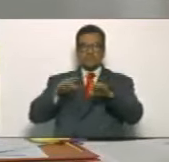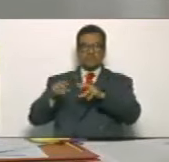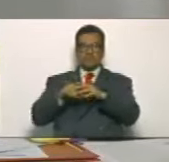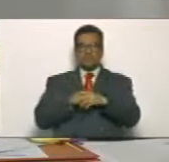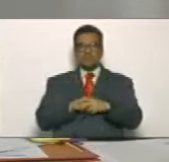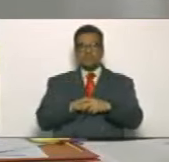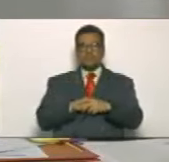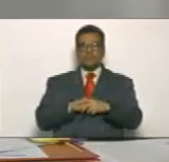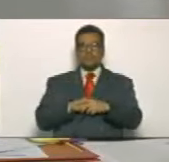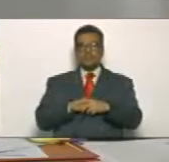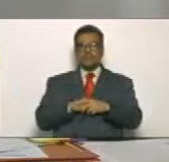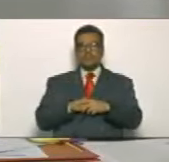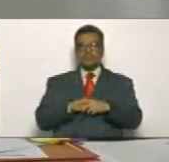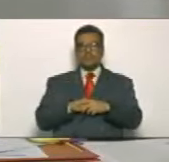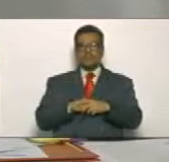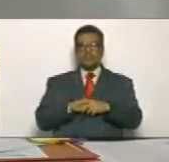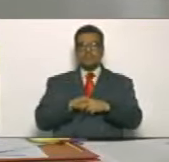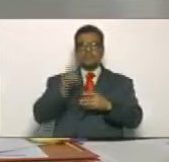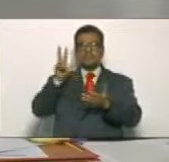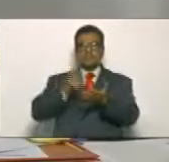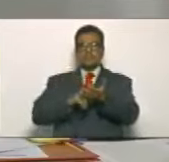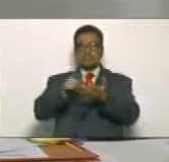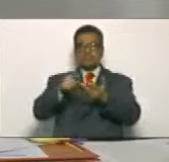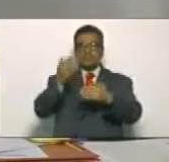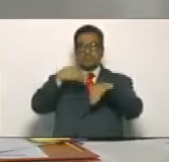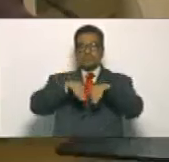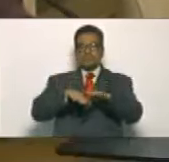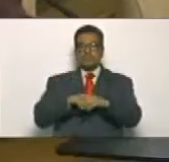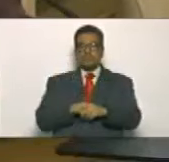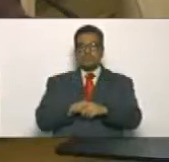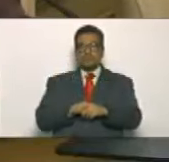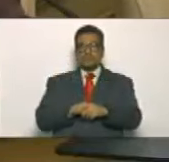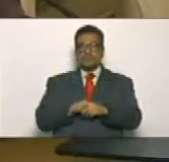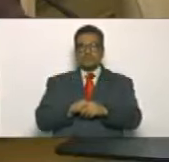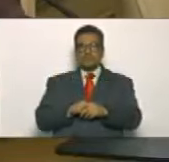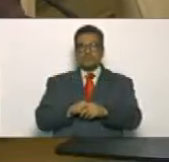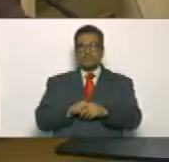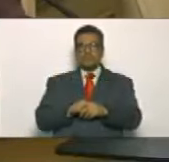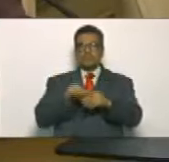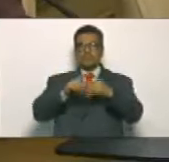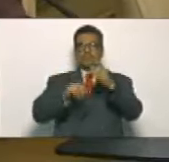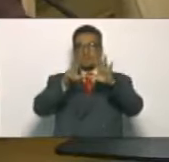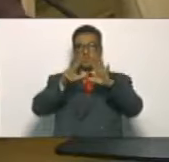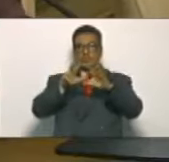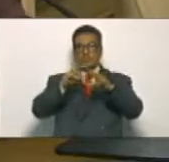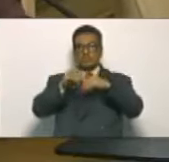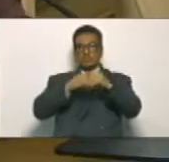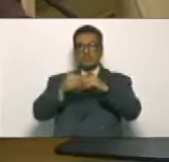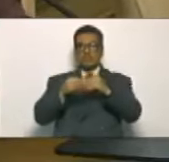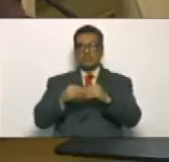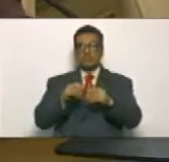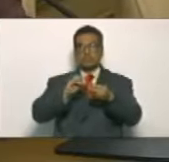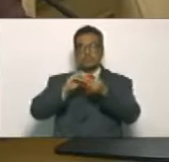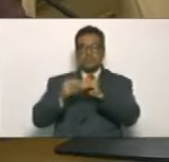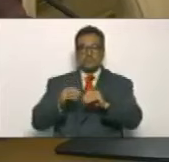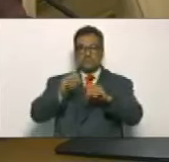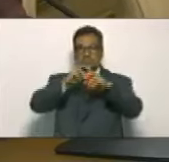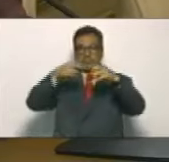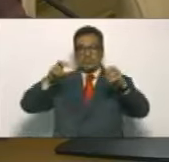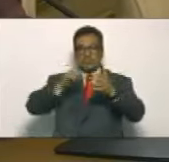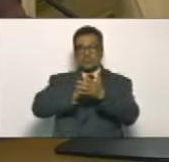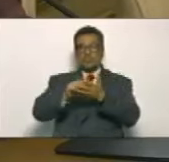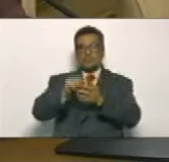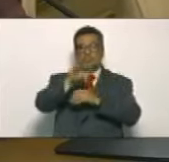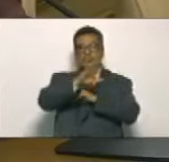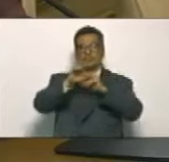secretaria, queda aprobado. Siguiente. Centésimo vigésimo octavo. Se propone aprobar con modificación el contenido del